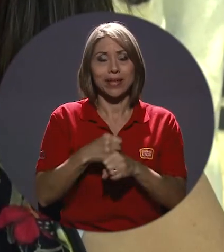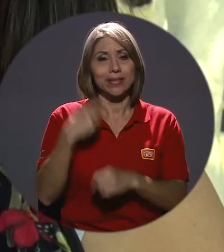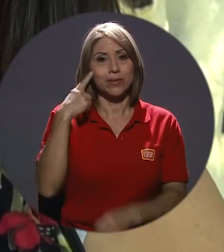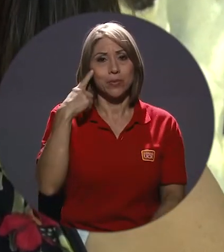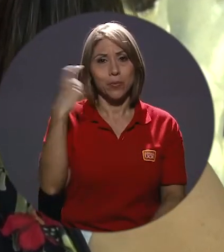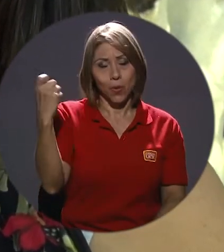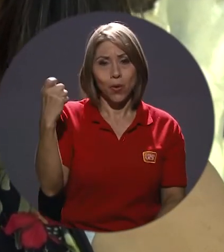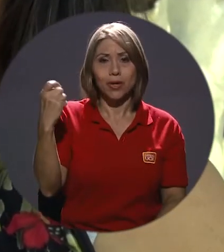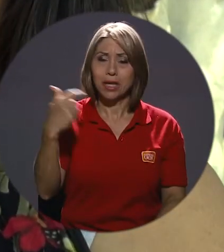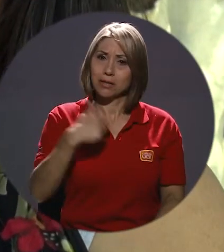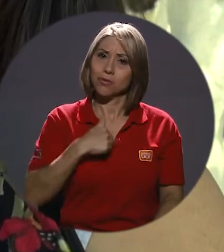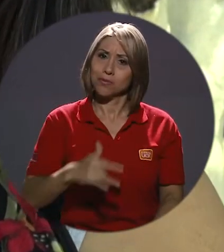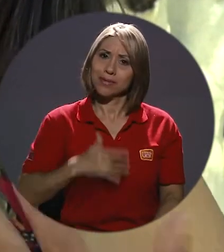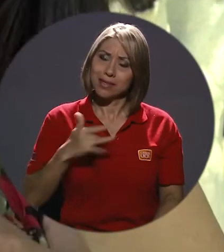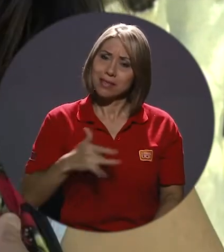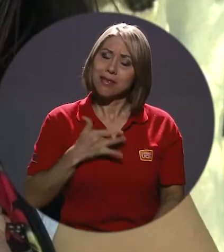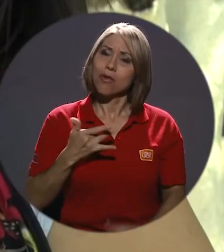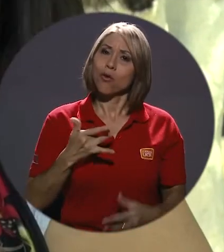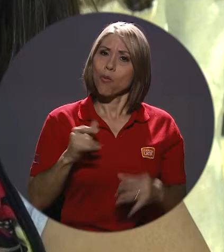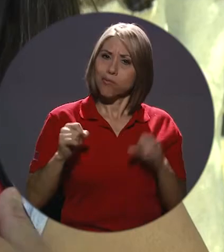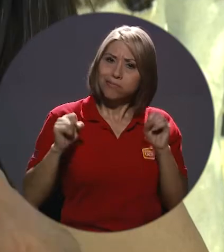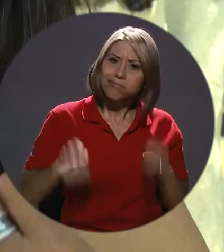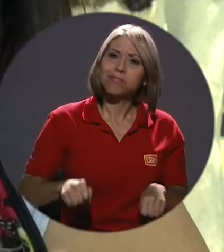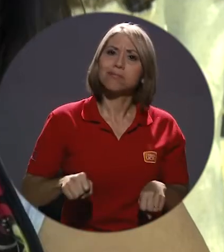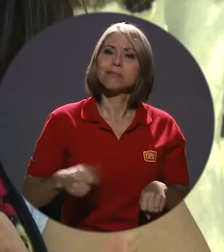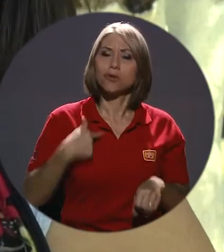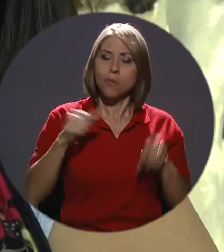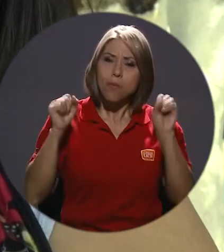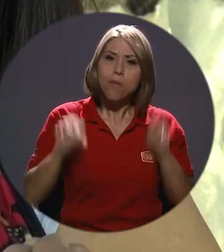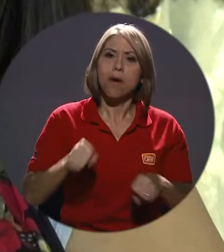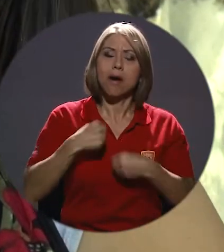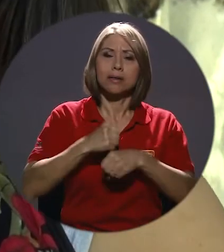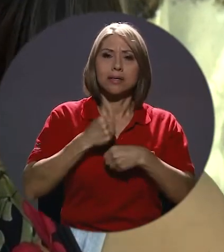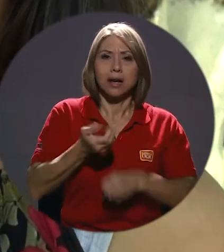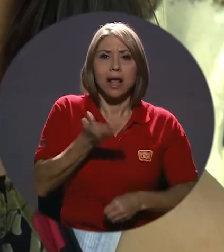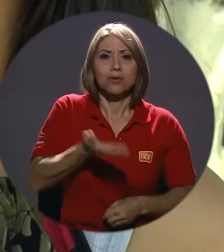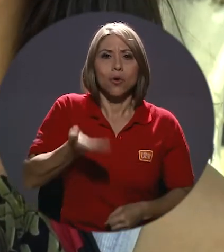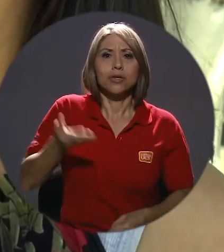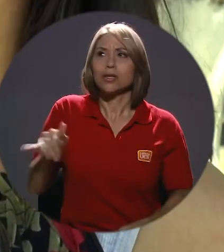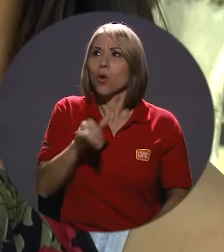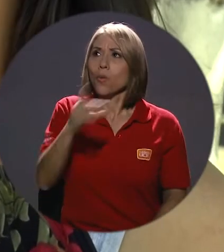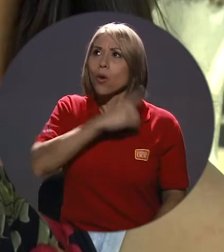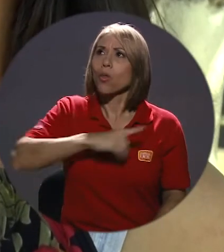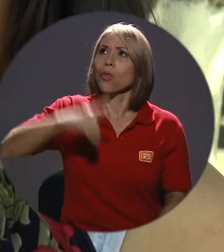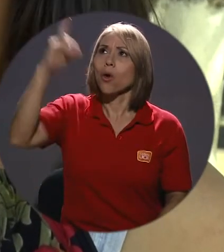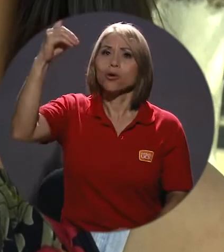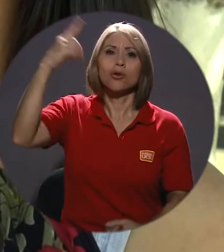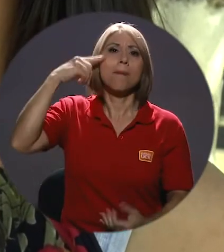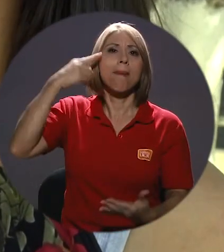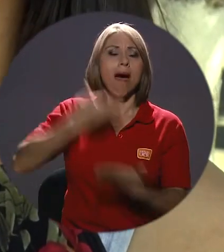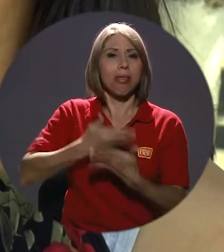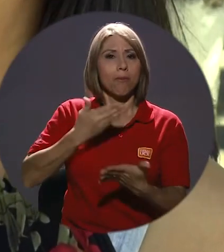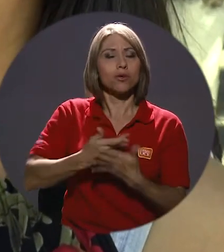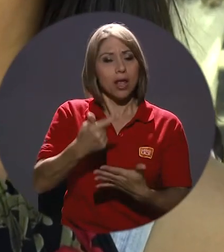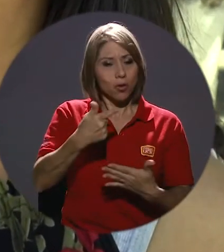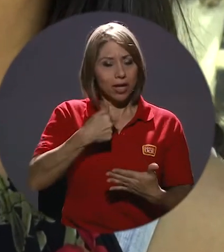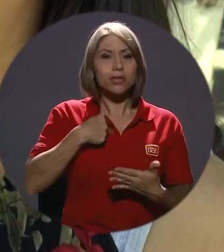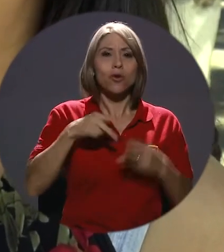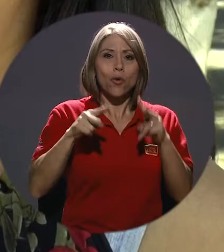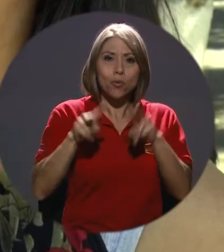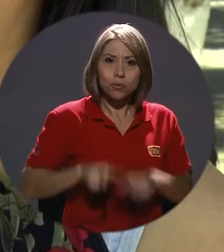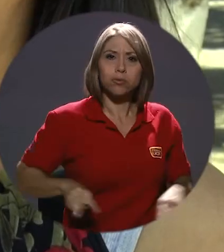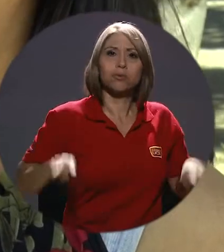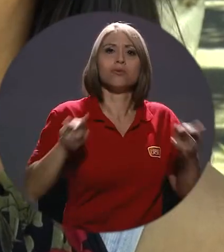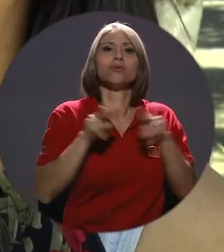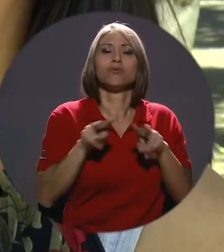lo que he hecho es porque me he sentido capaz, ¿verdad?, de hacer las cosas como Dios me ha mostrado